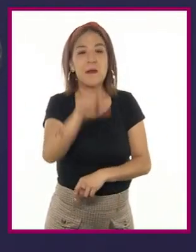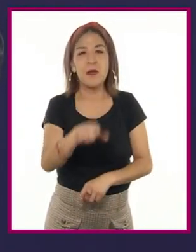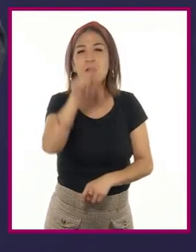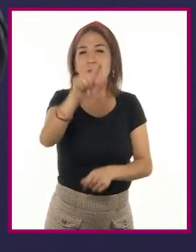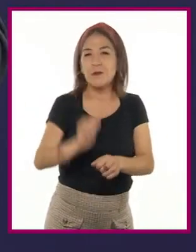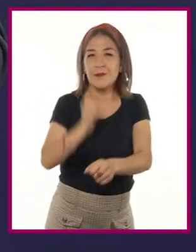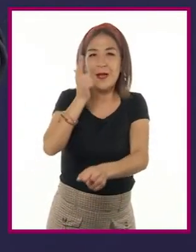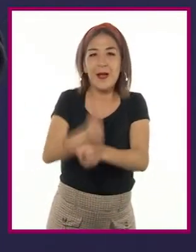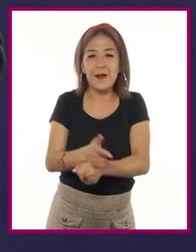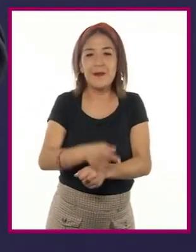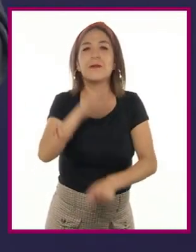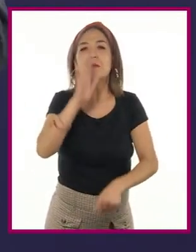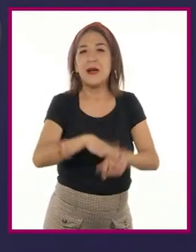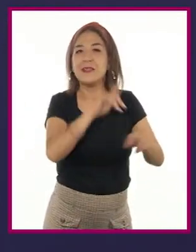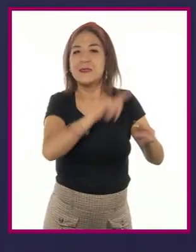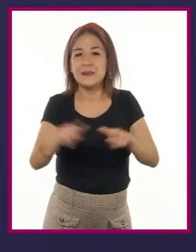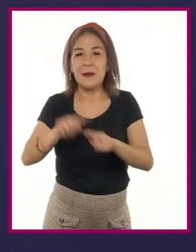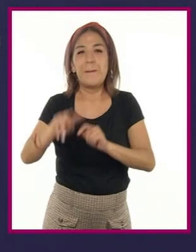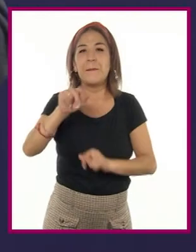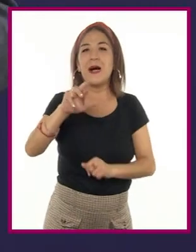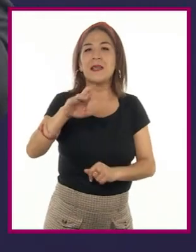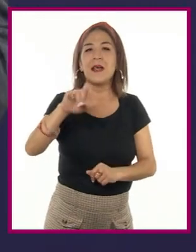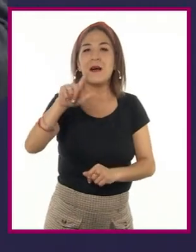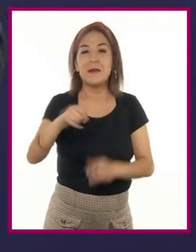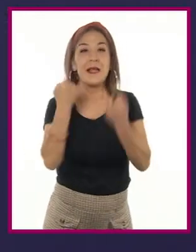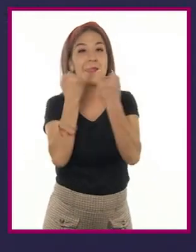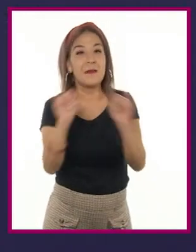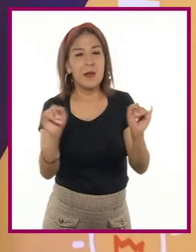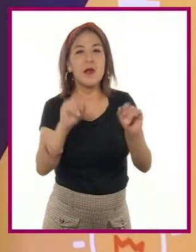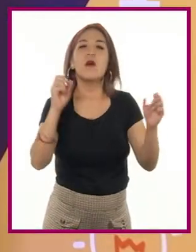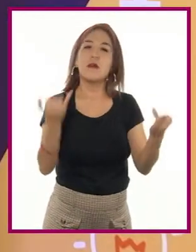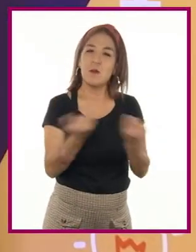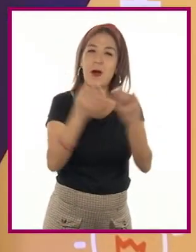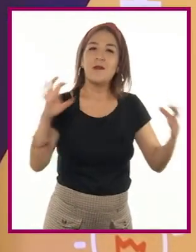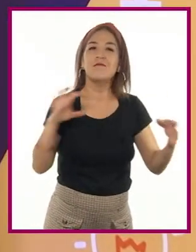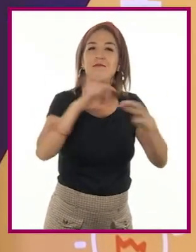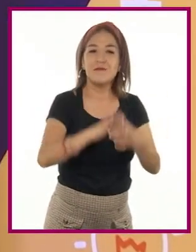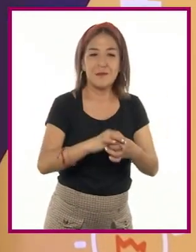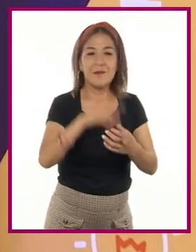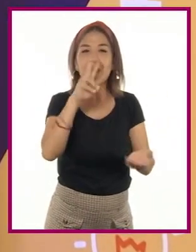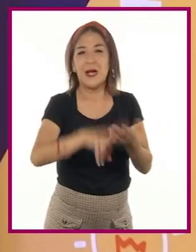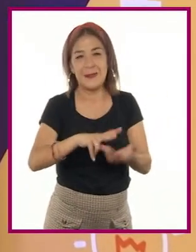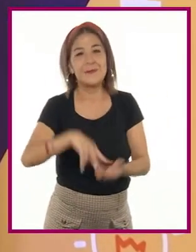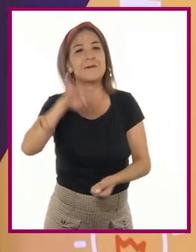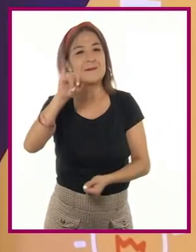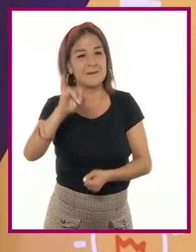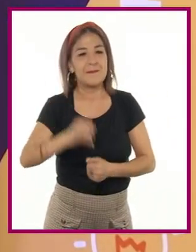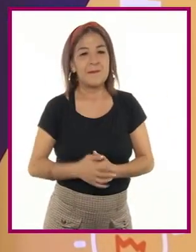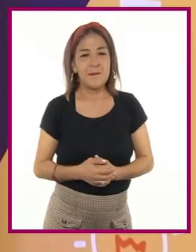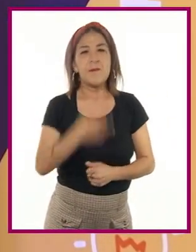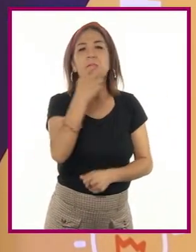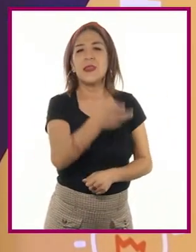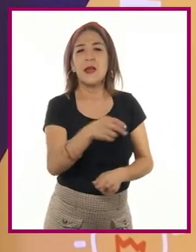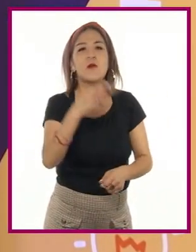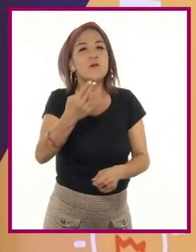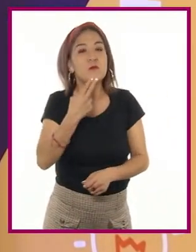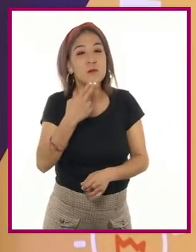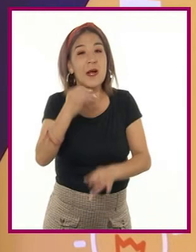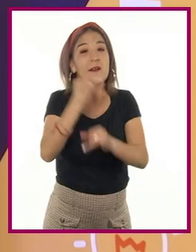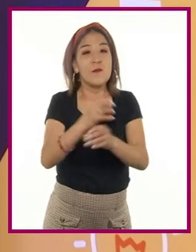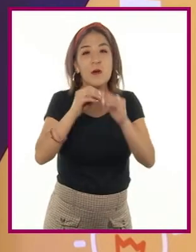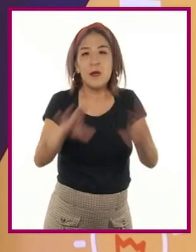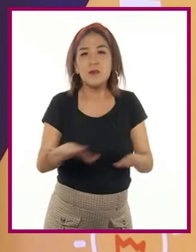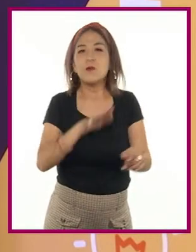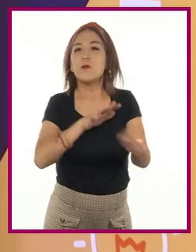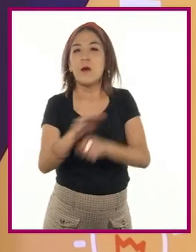identificaron las variables como dependientes e independientes así es maestro y en este caso se usaron datos que